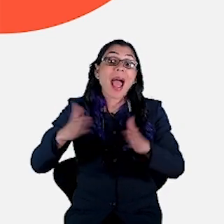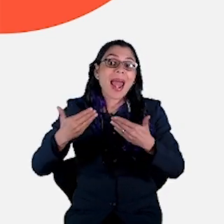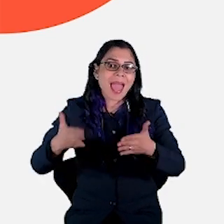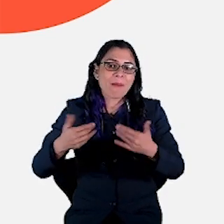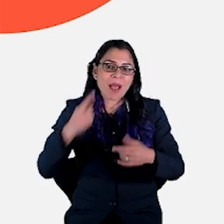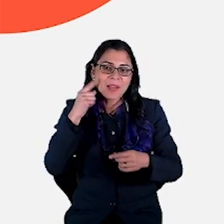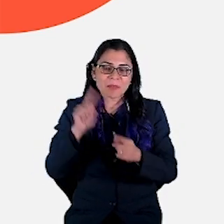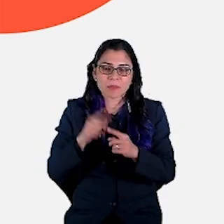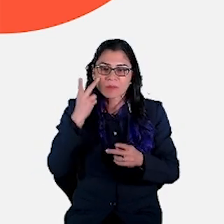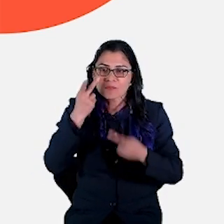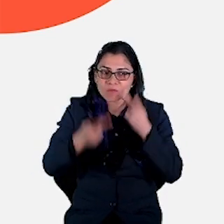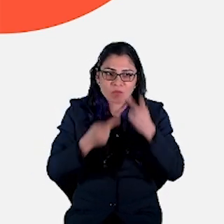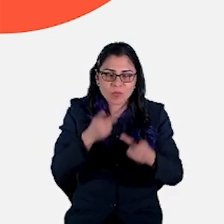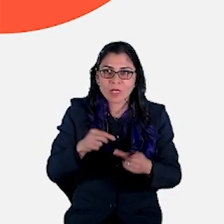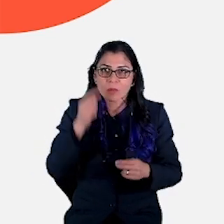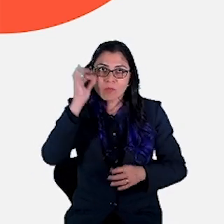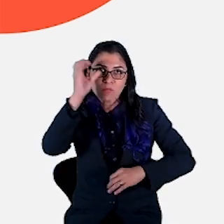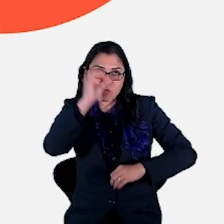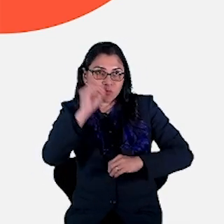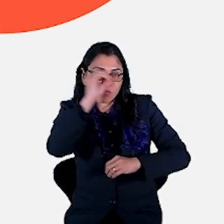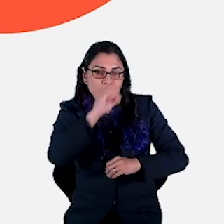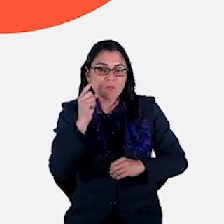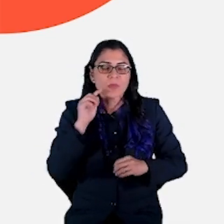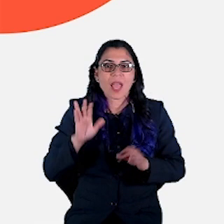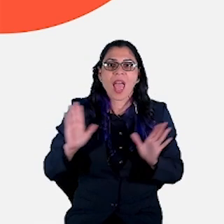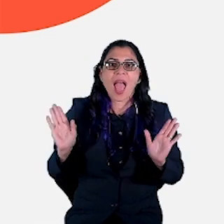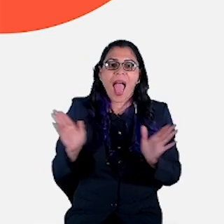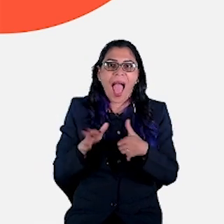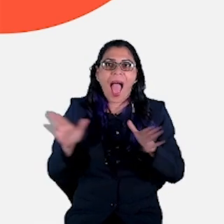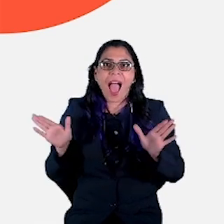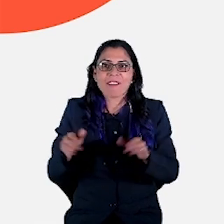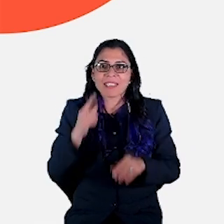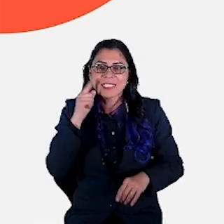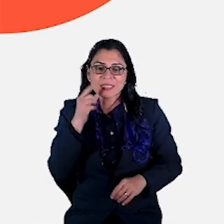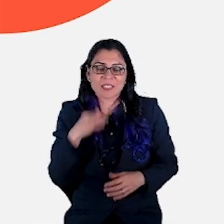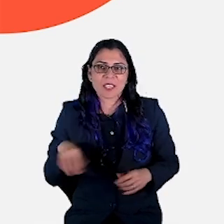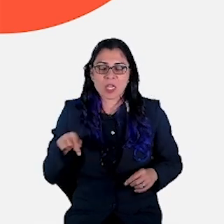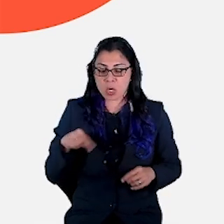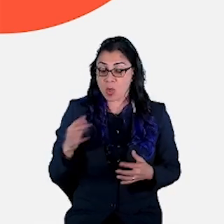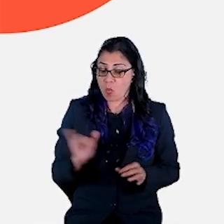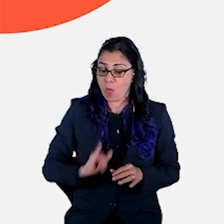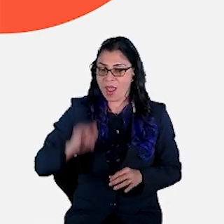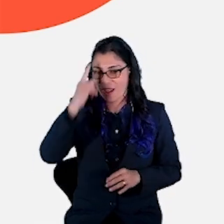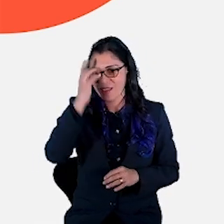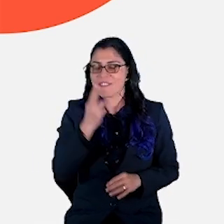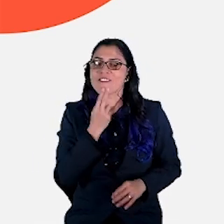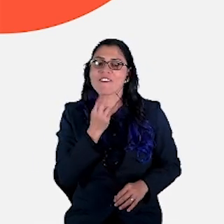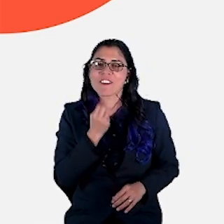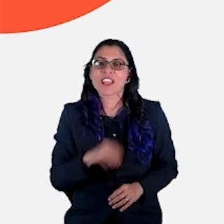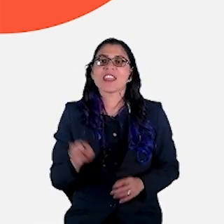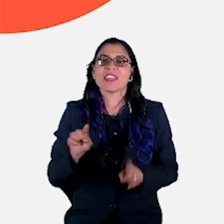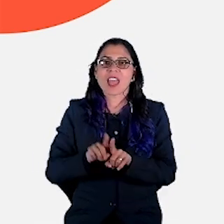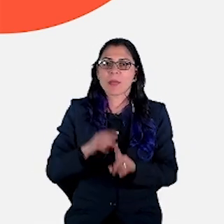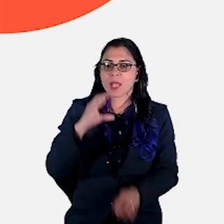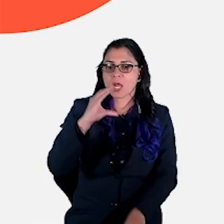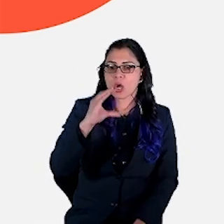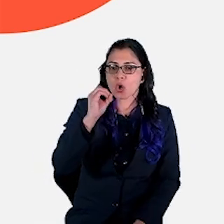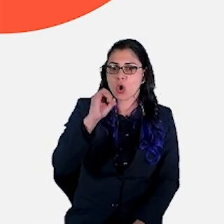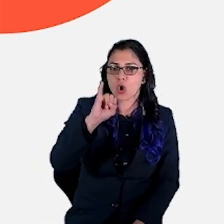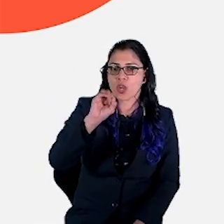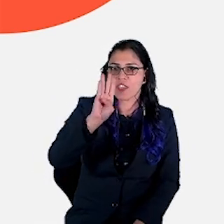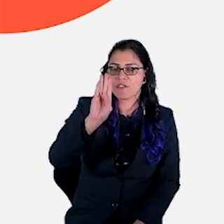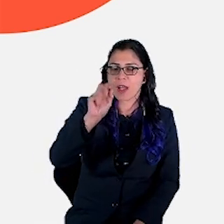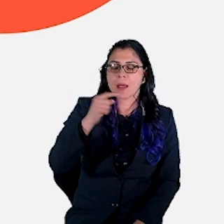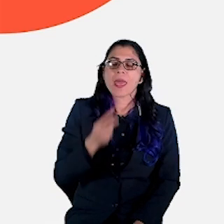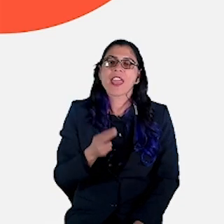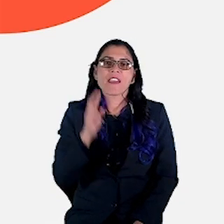para la observación de aves junto con el parque nacional Darién y como esta en el parque nacional coiba en ubicado en la